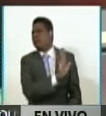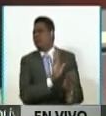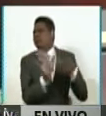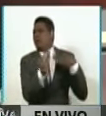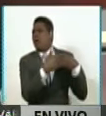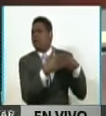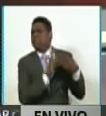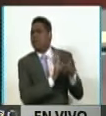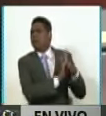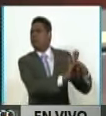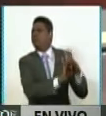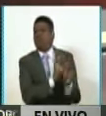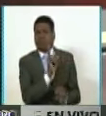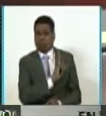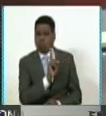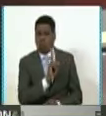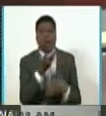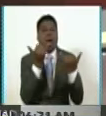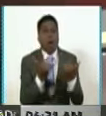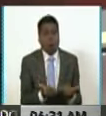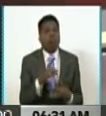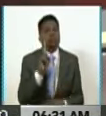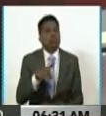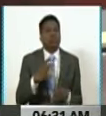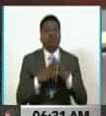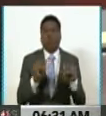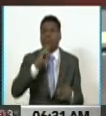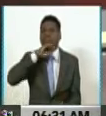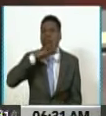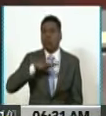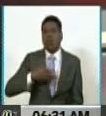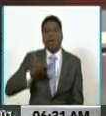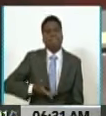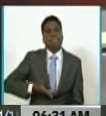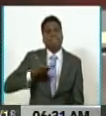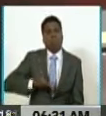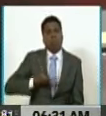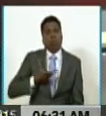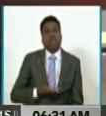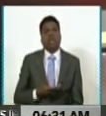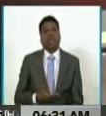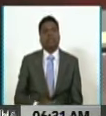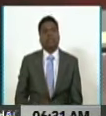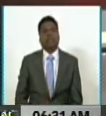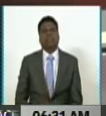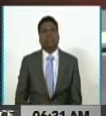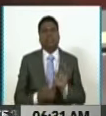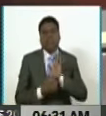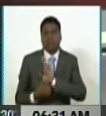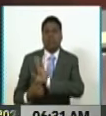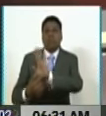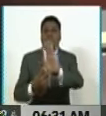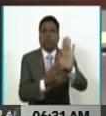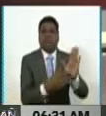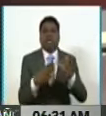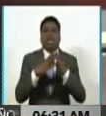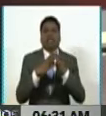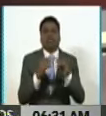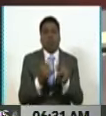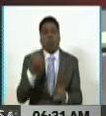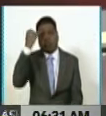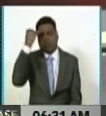cofre de esas tantos monumentos que se le levantaron, sino simplemente es la reivindicación, el legado, el